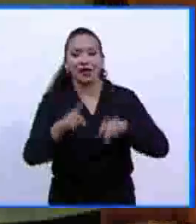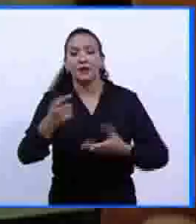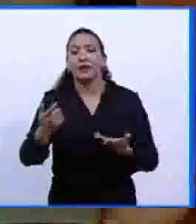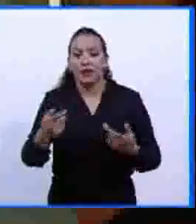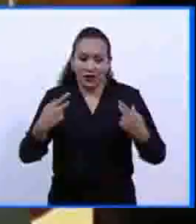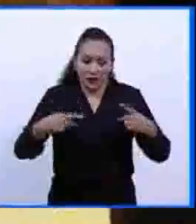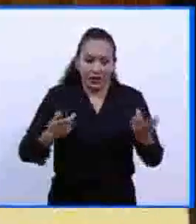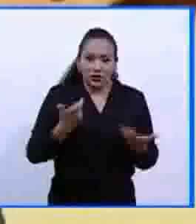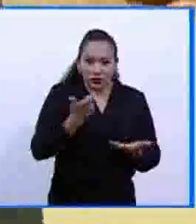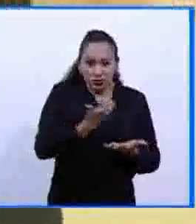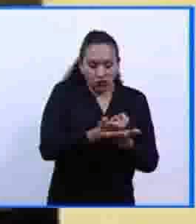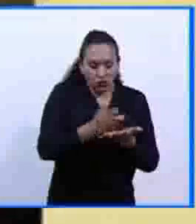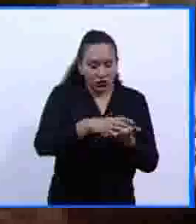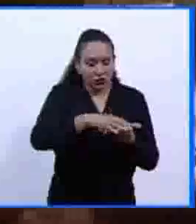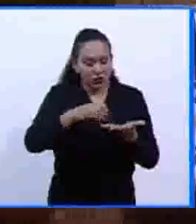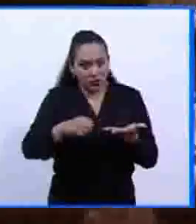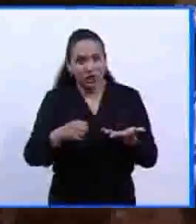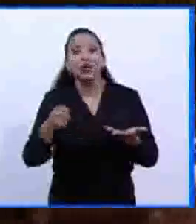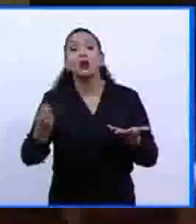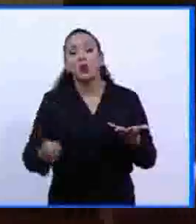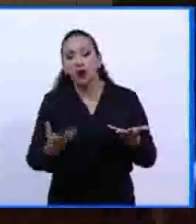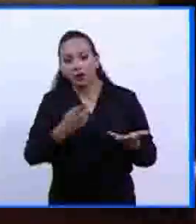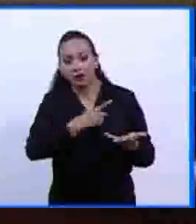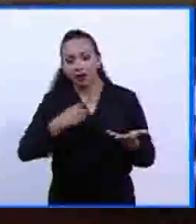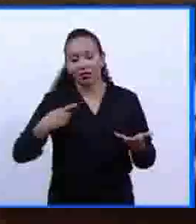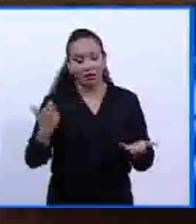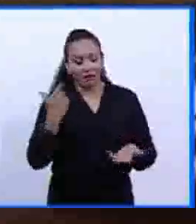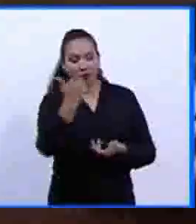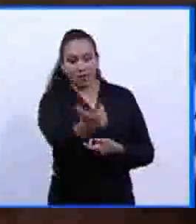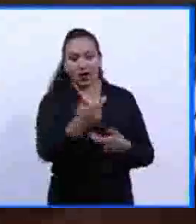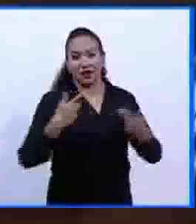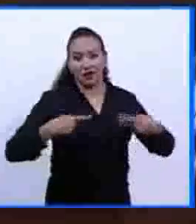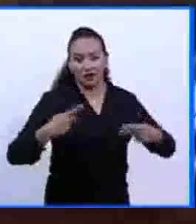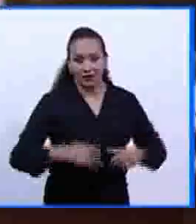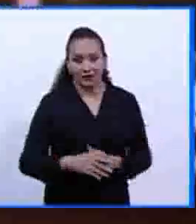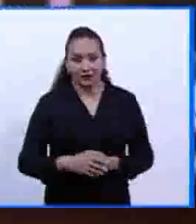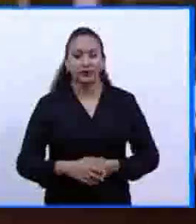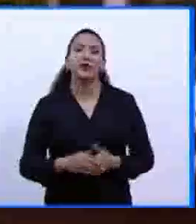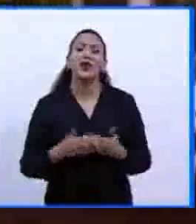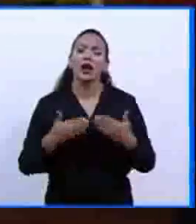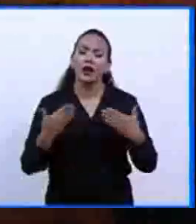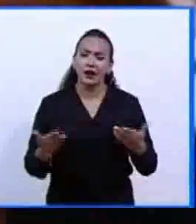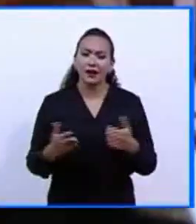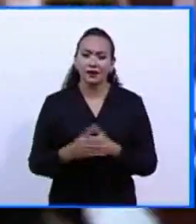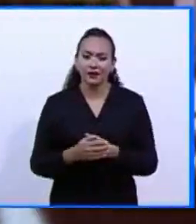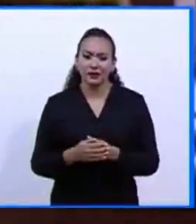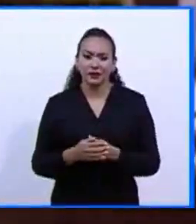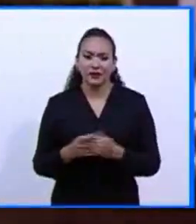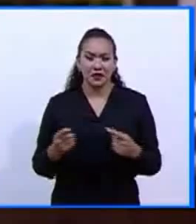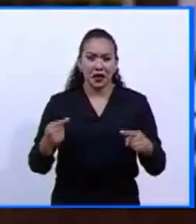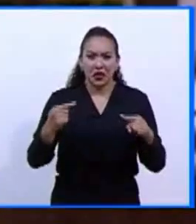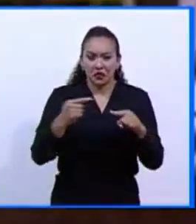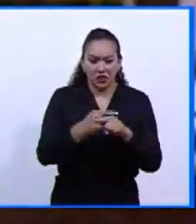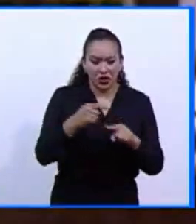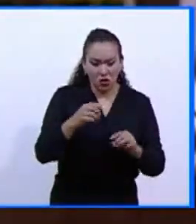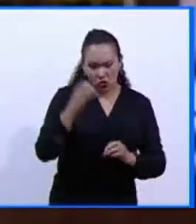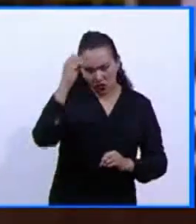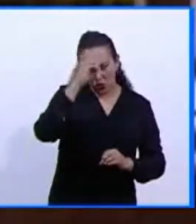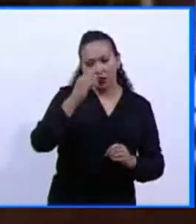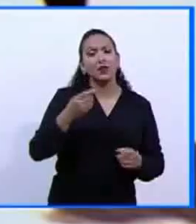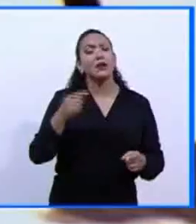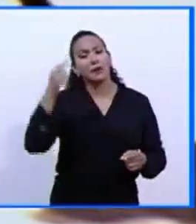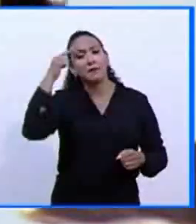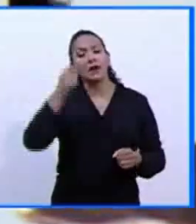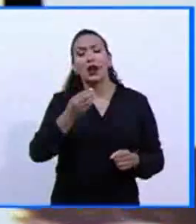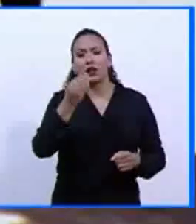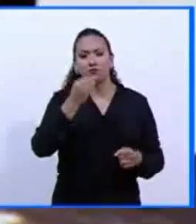las posibilidades del deudor alimentario, por lo que, lejos de contravenir el principio de proporcionalidad de los alimentos,